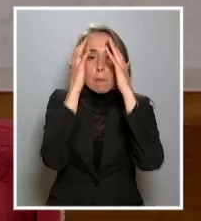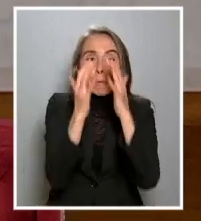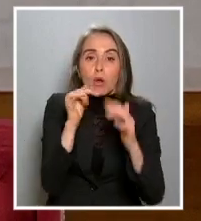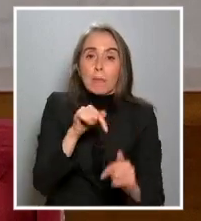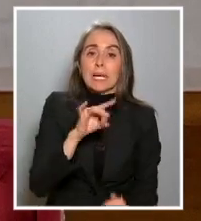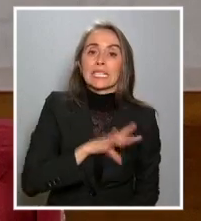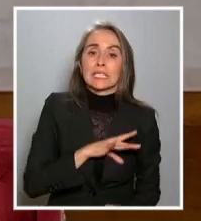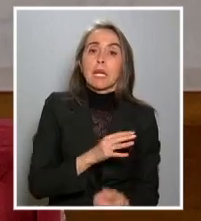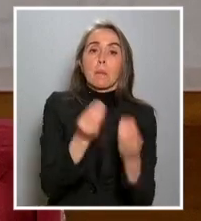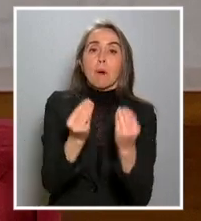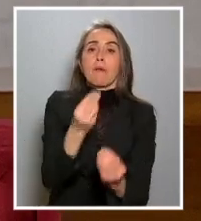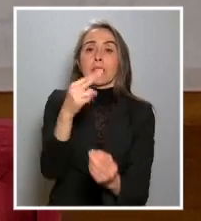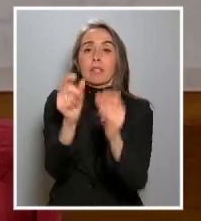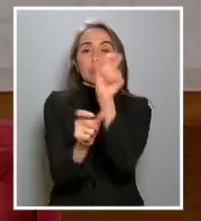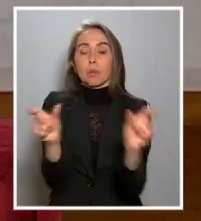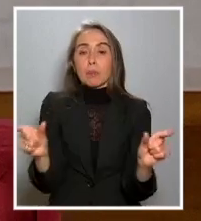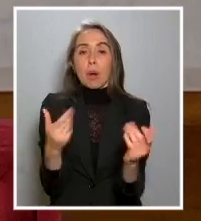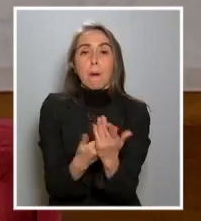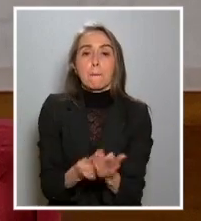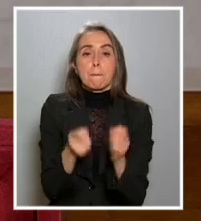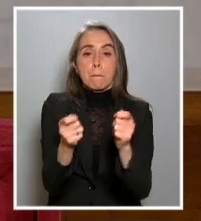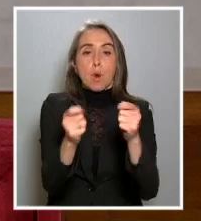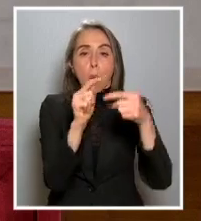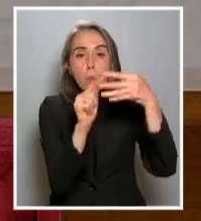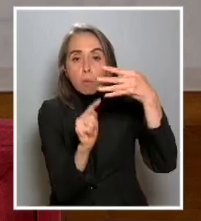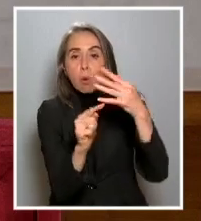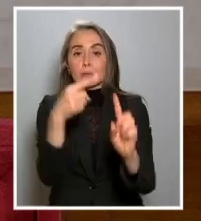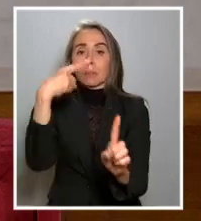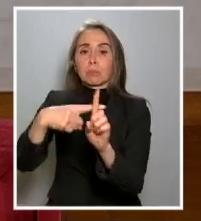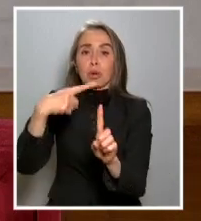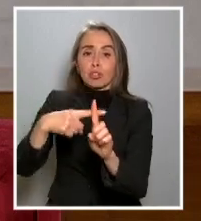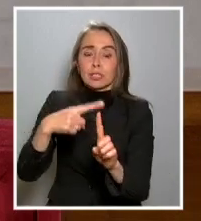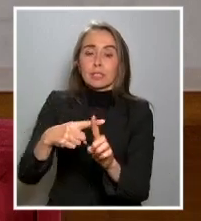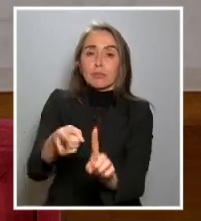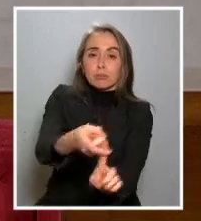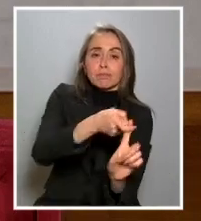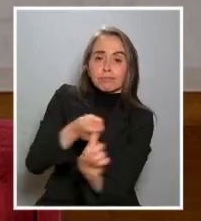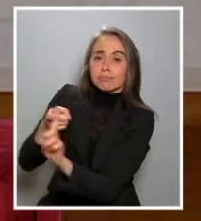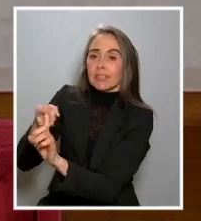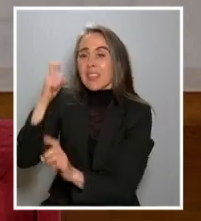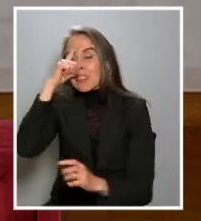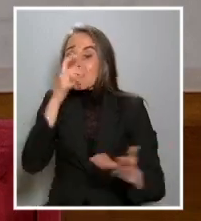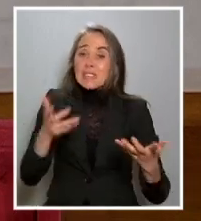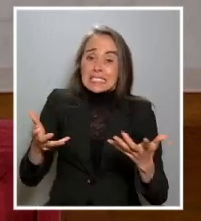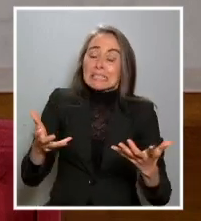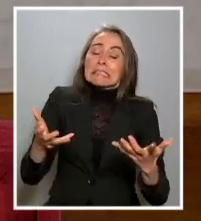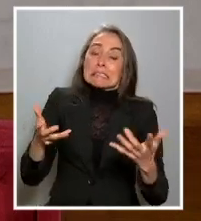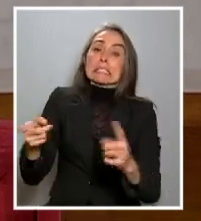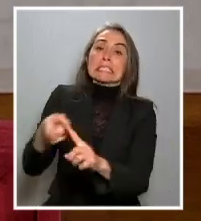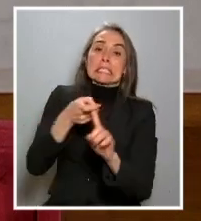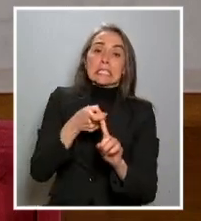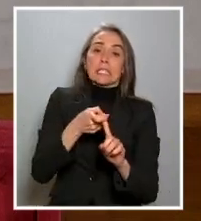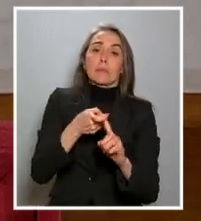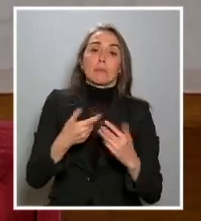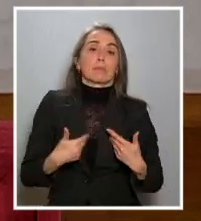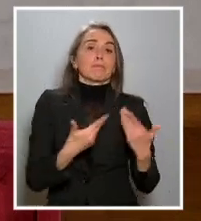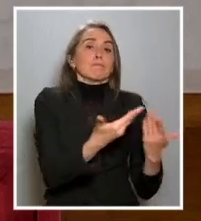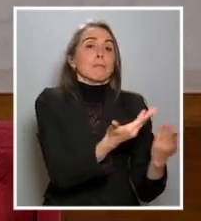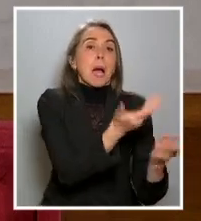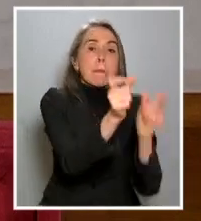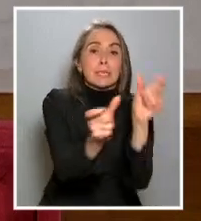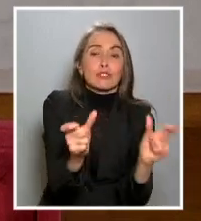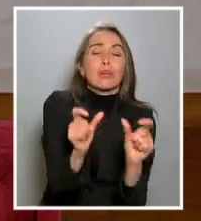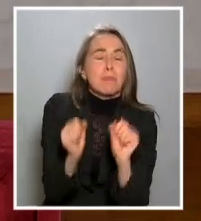Chile por el bien de su gente, con propuestas en positivo, haciéndonos cargo de las dificultades, pero contagiando